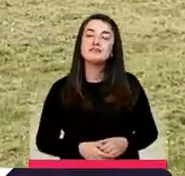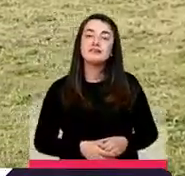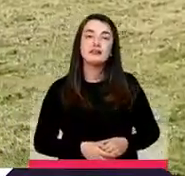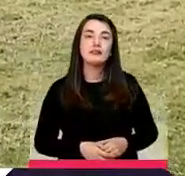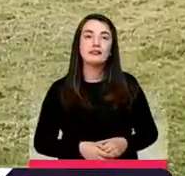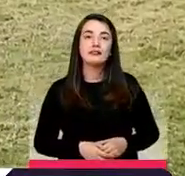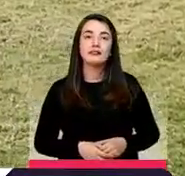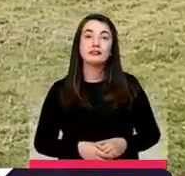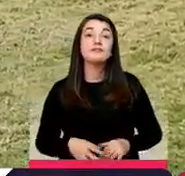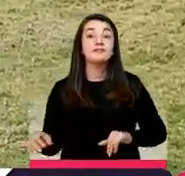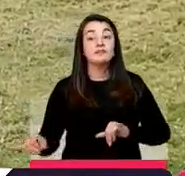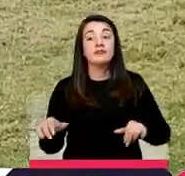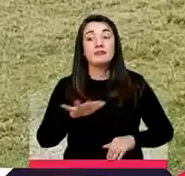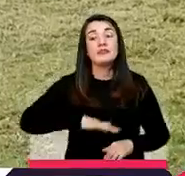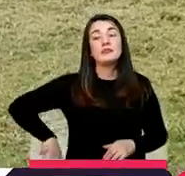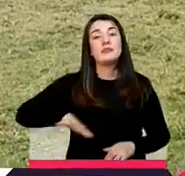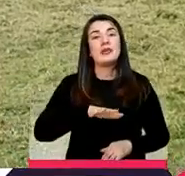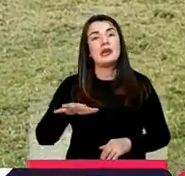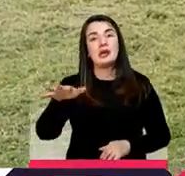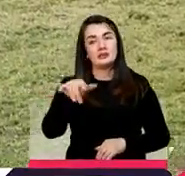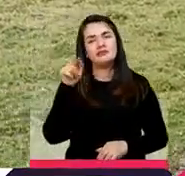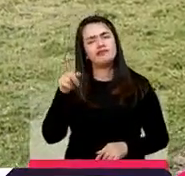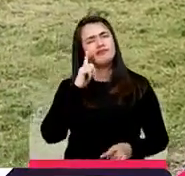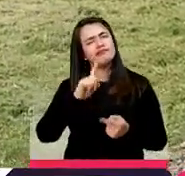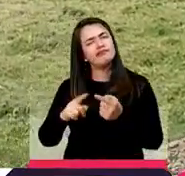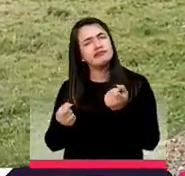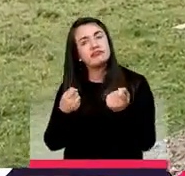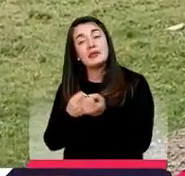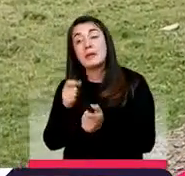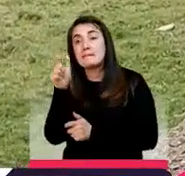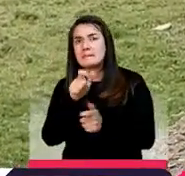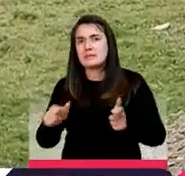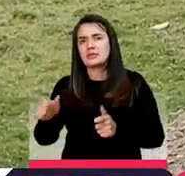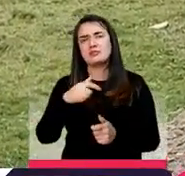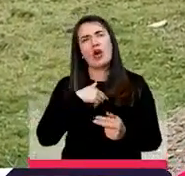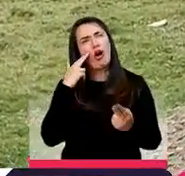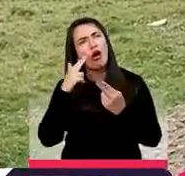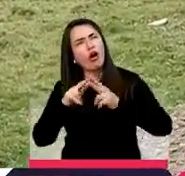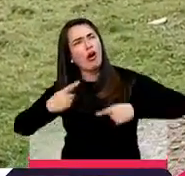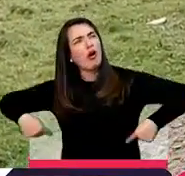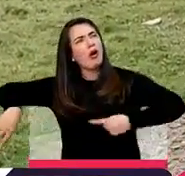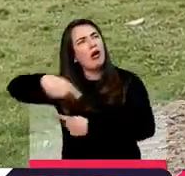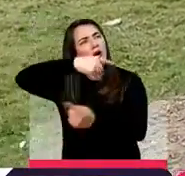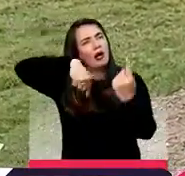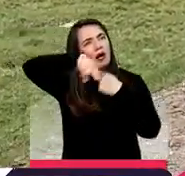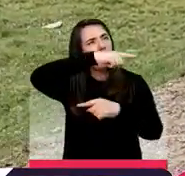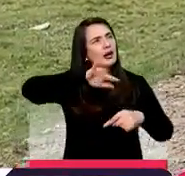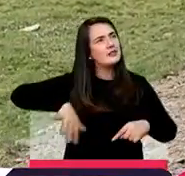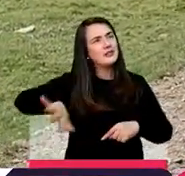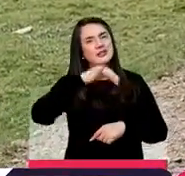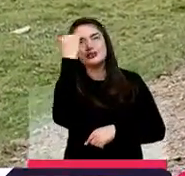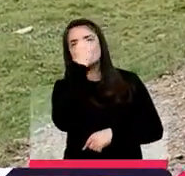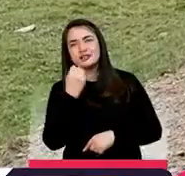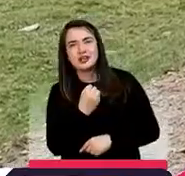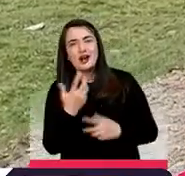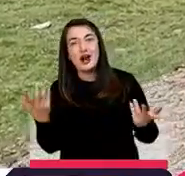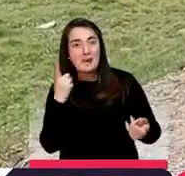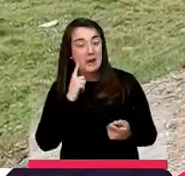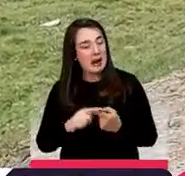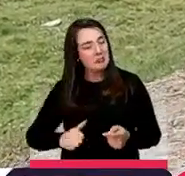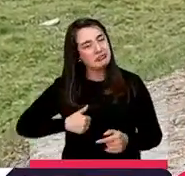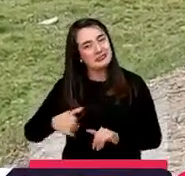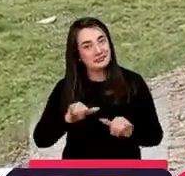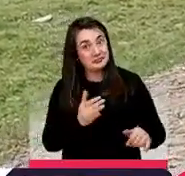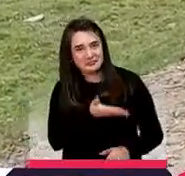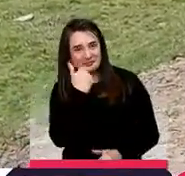ciclorrecorridos vereales en Soacha es una iniciativa que permite que las personas puedan conocer y disfrutar la naturaleza del municipio por medio de la bici. Así que